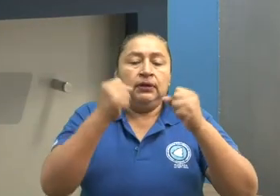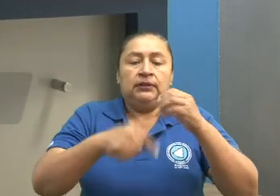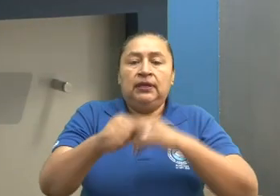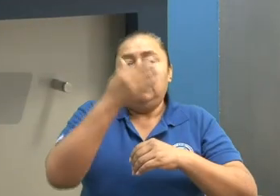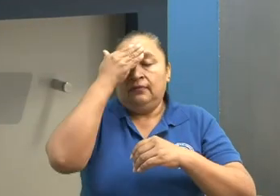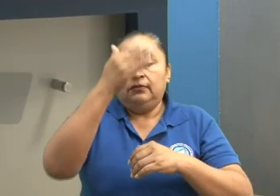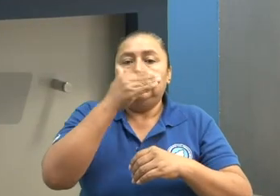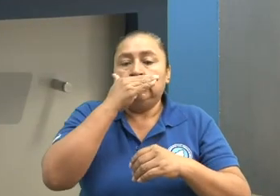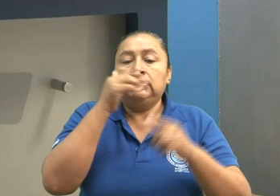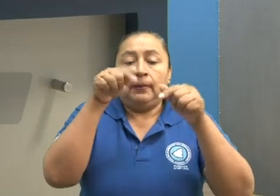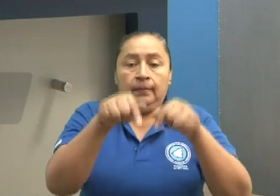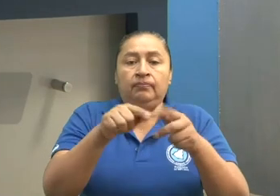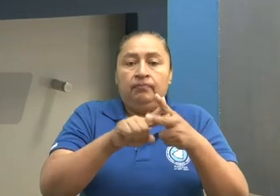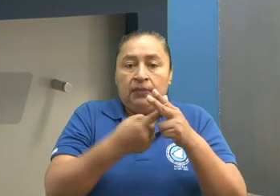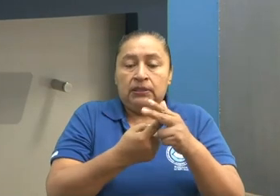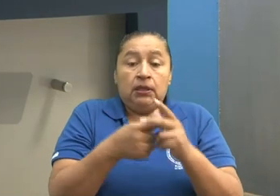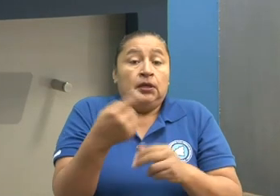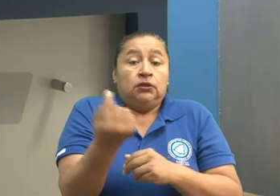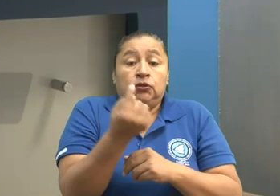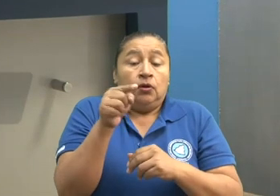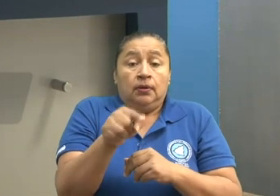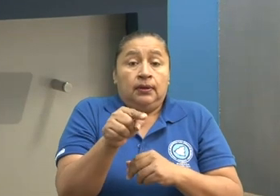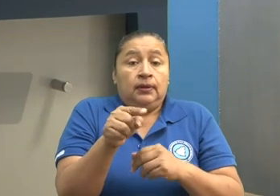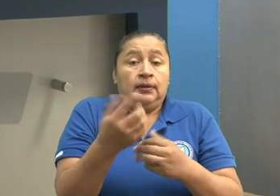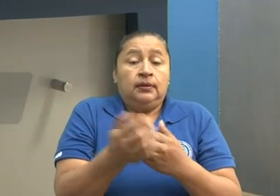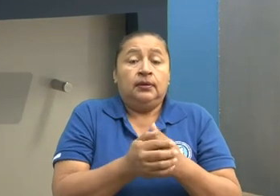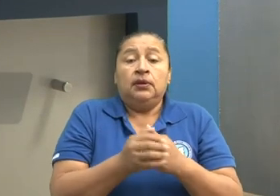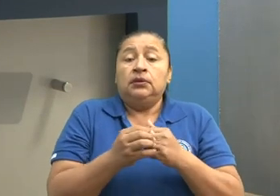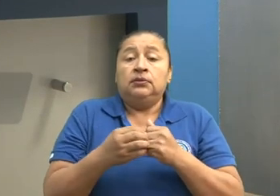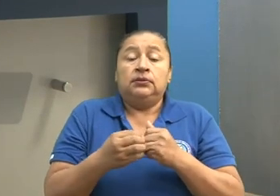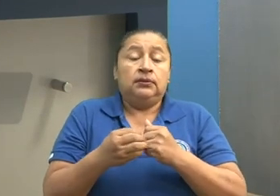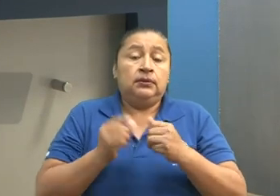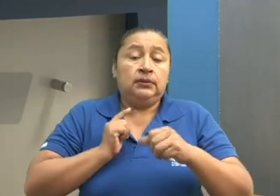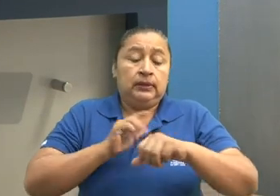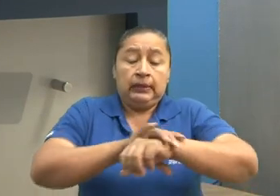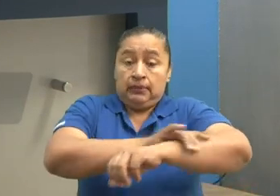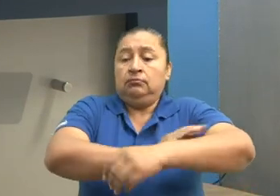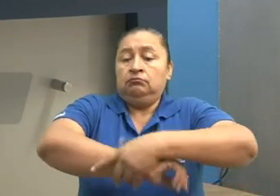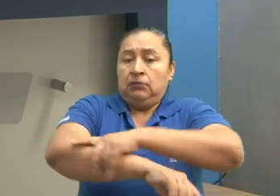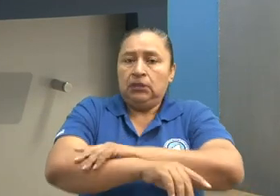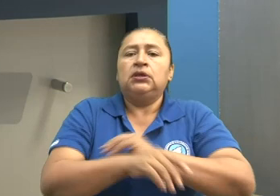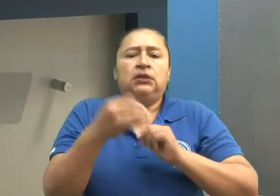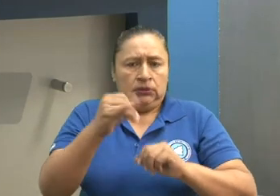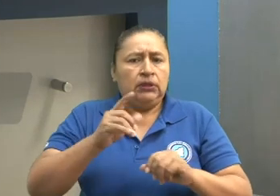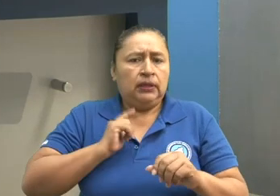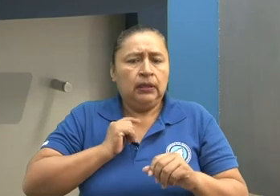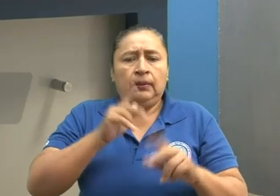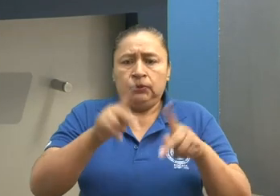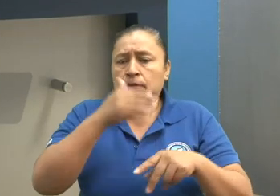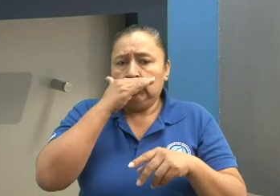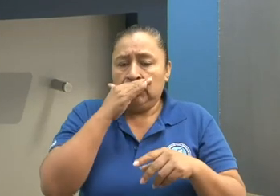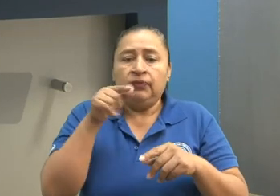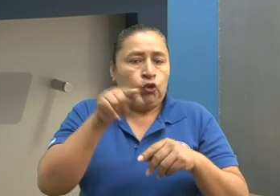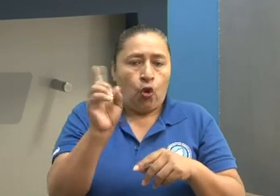Sandinista, ¿verdad? Porque no solo era tener la valentía como la tenían los sandinistas, sino